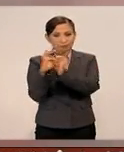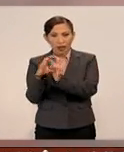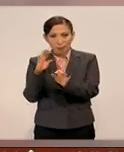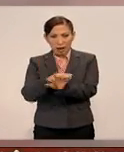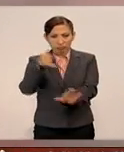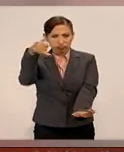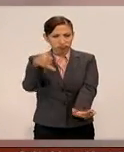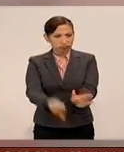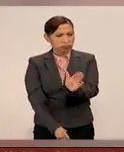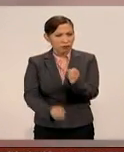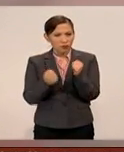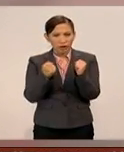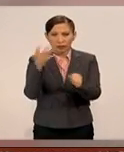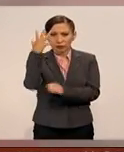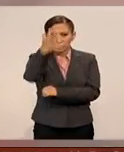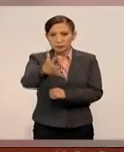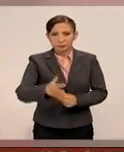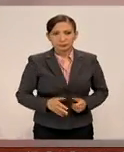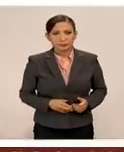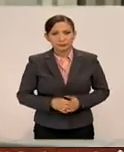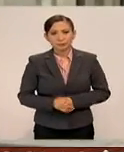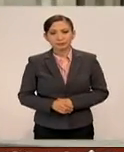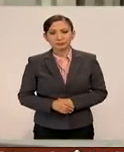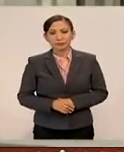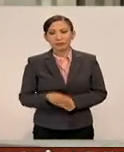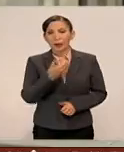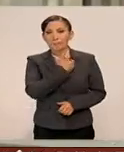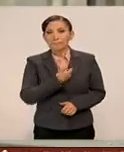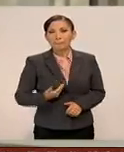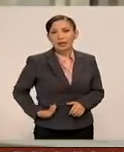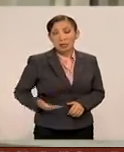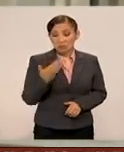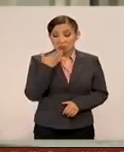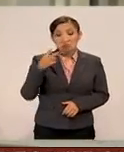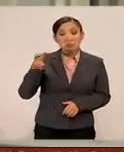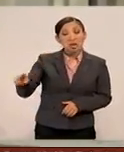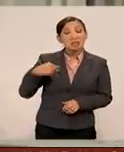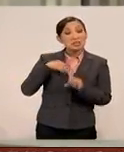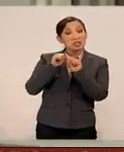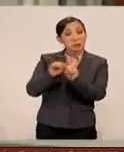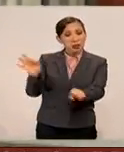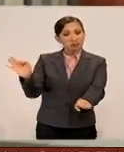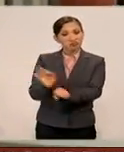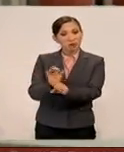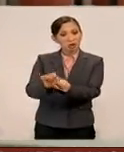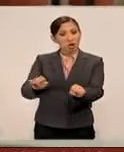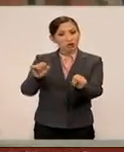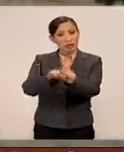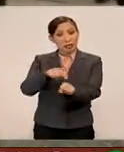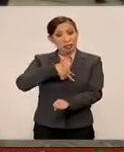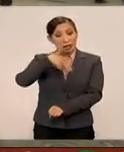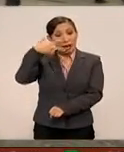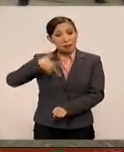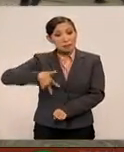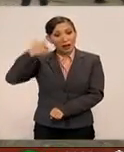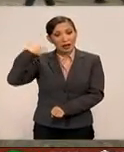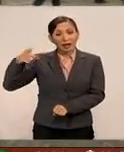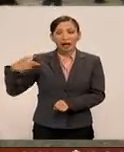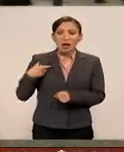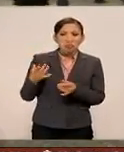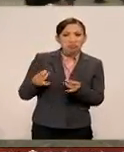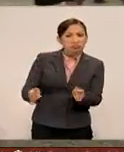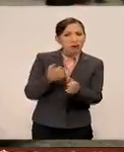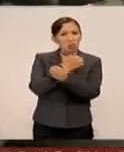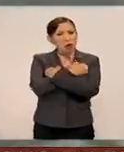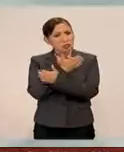más profunda hacia el futuro. El presidente elogió el ejemplar sistema de seguridad social de Dinamarca, la calidad de su